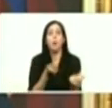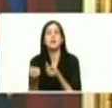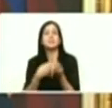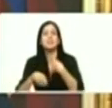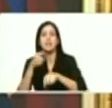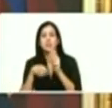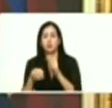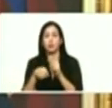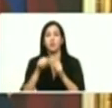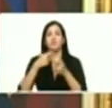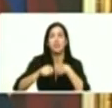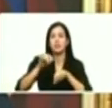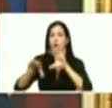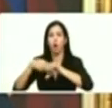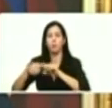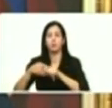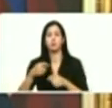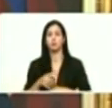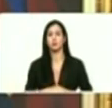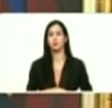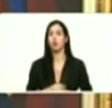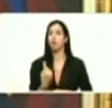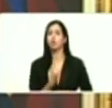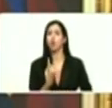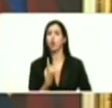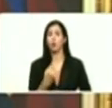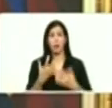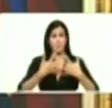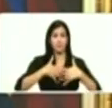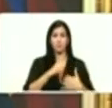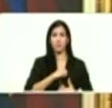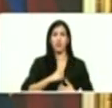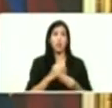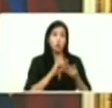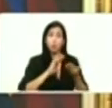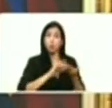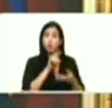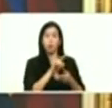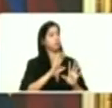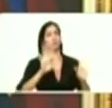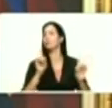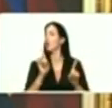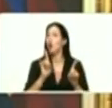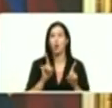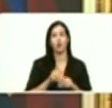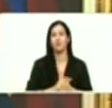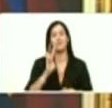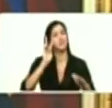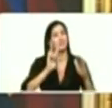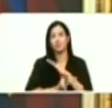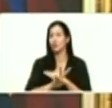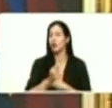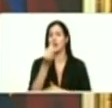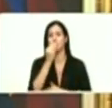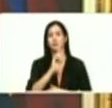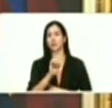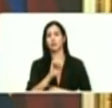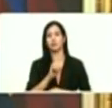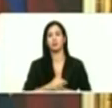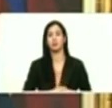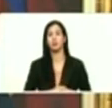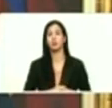justos no es la empresa privada no es la misión alimentación